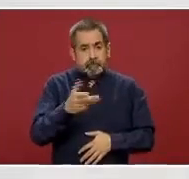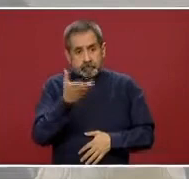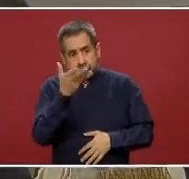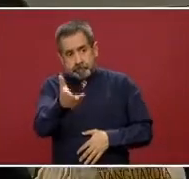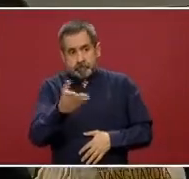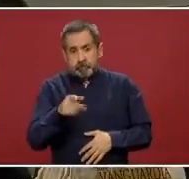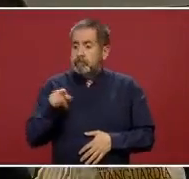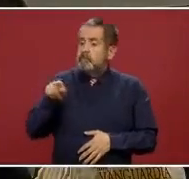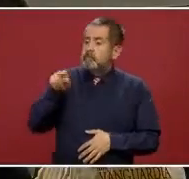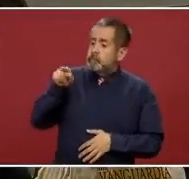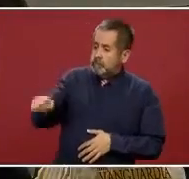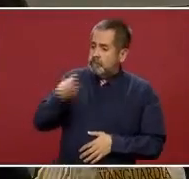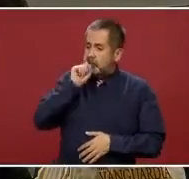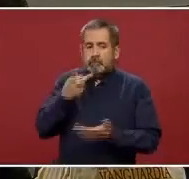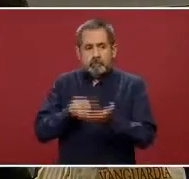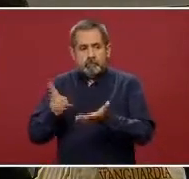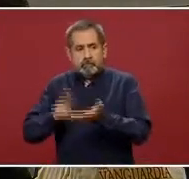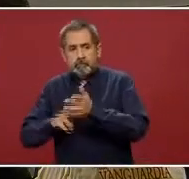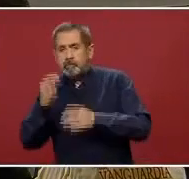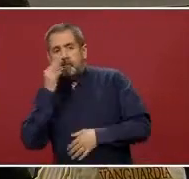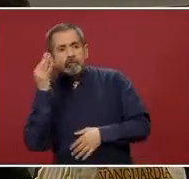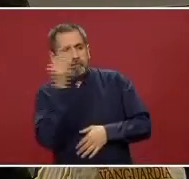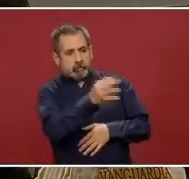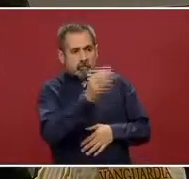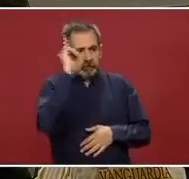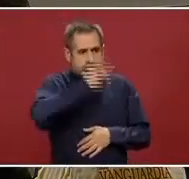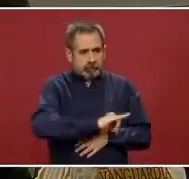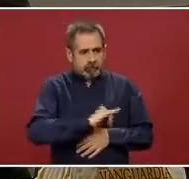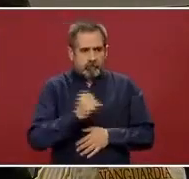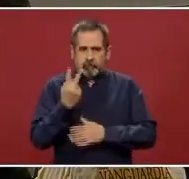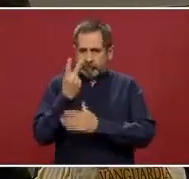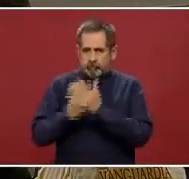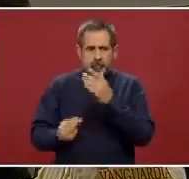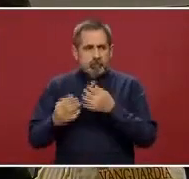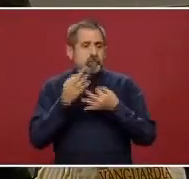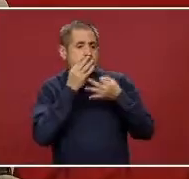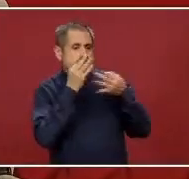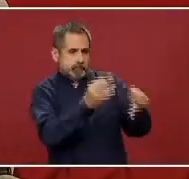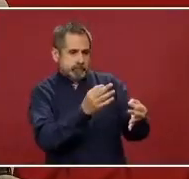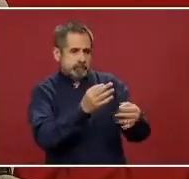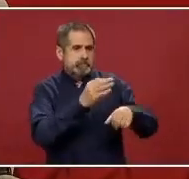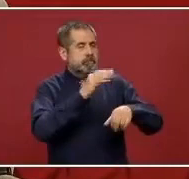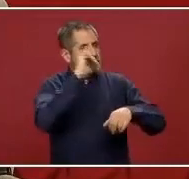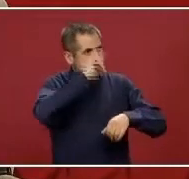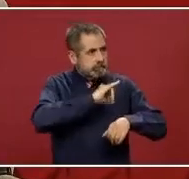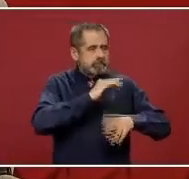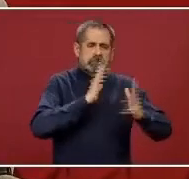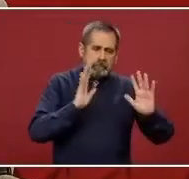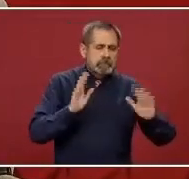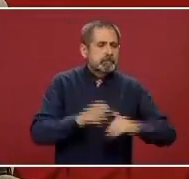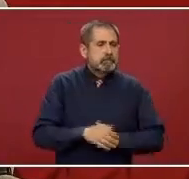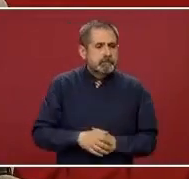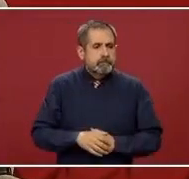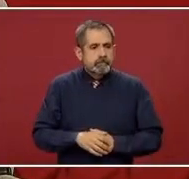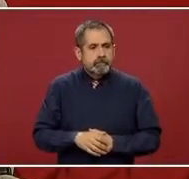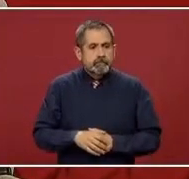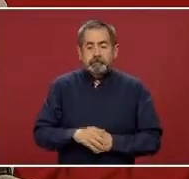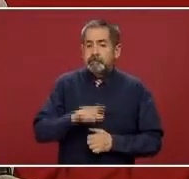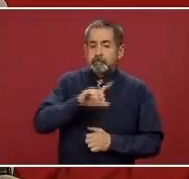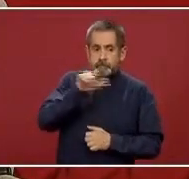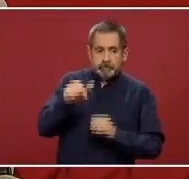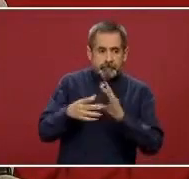que notifiquen a su patrón, porque es importante, así es como lo hacemos siempre. Y después se